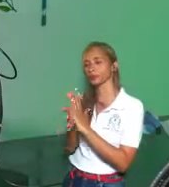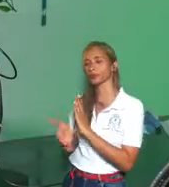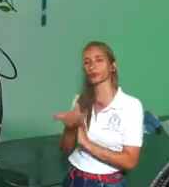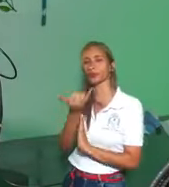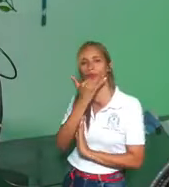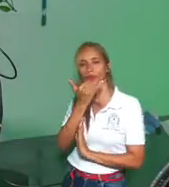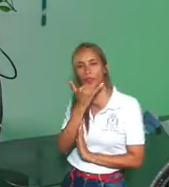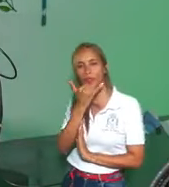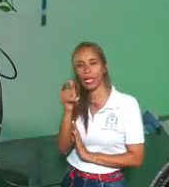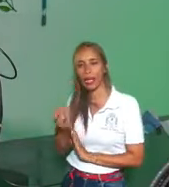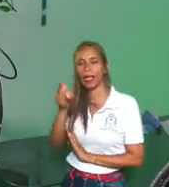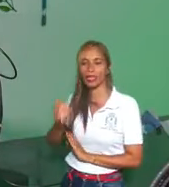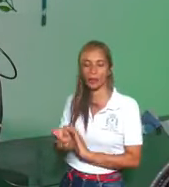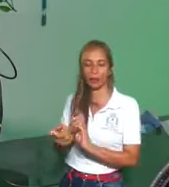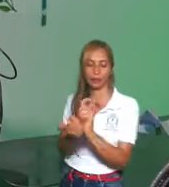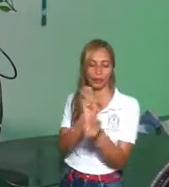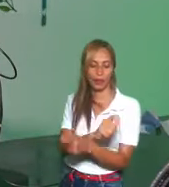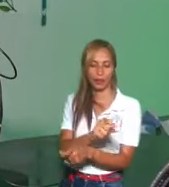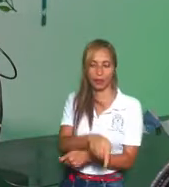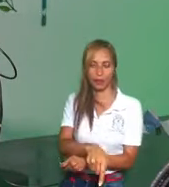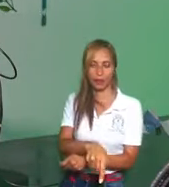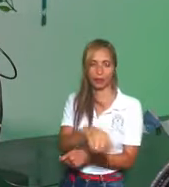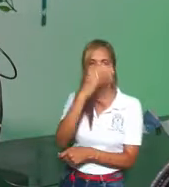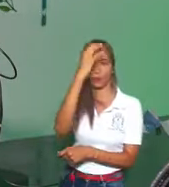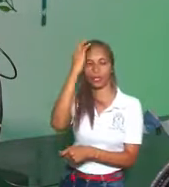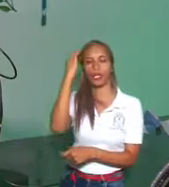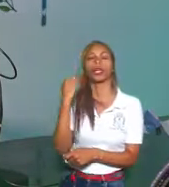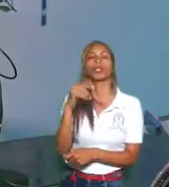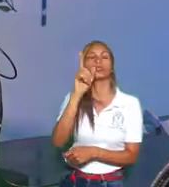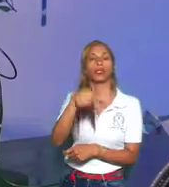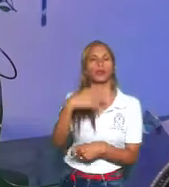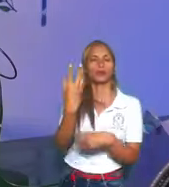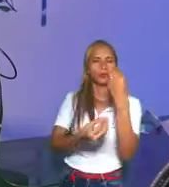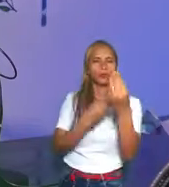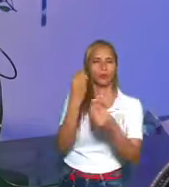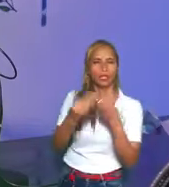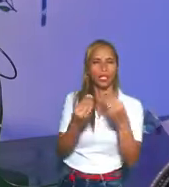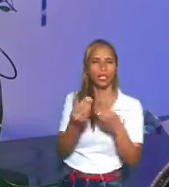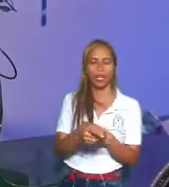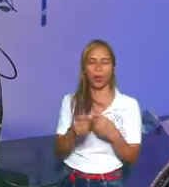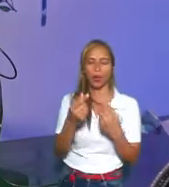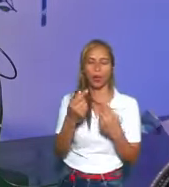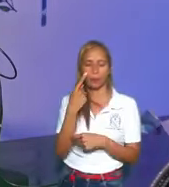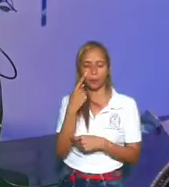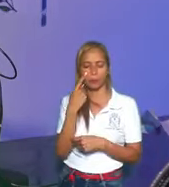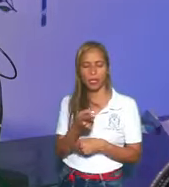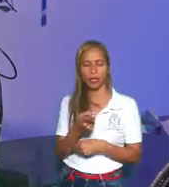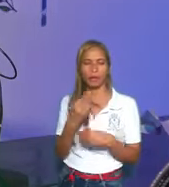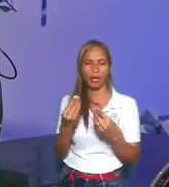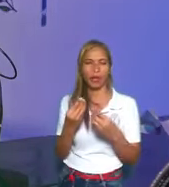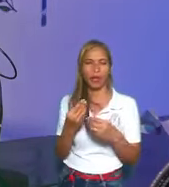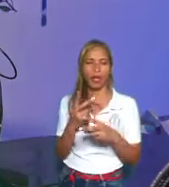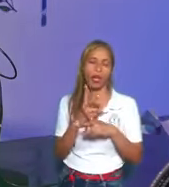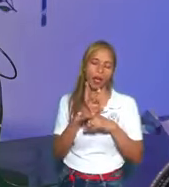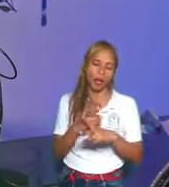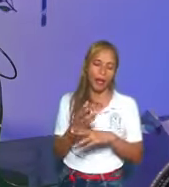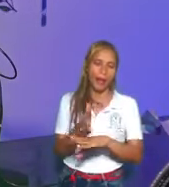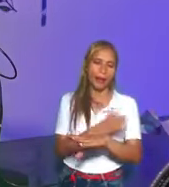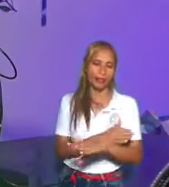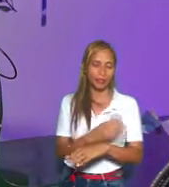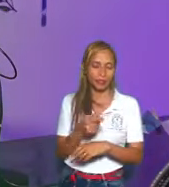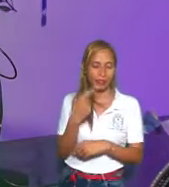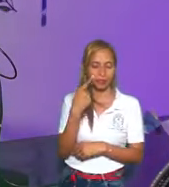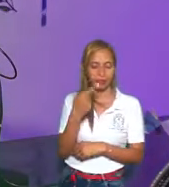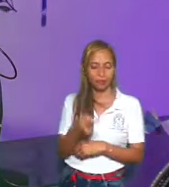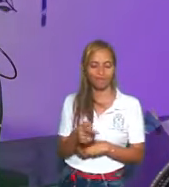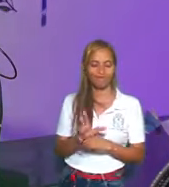del medidor. También hacemos unas revisiones como preventivas de los medidores que ya tienen como una